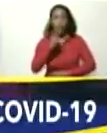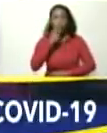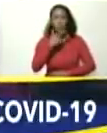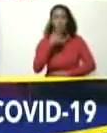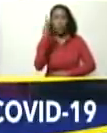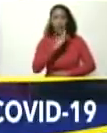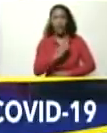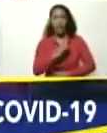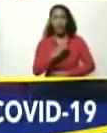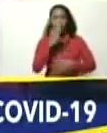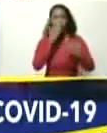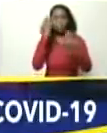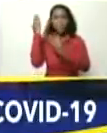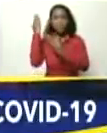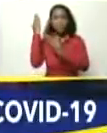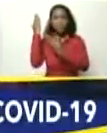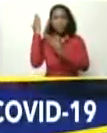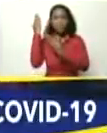Barinas. Adelante.